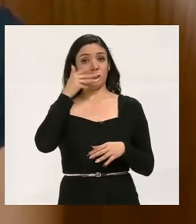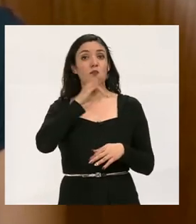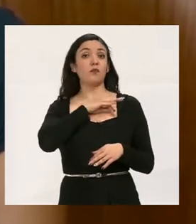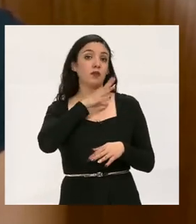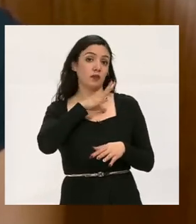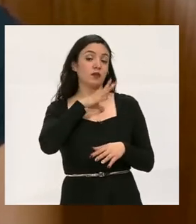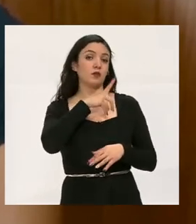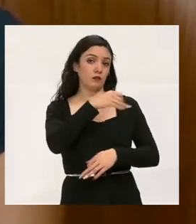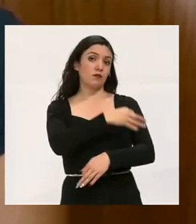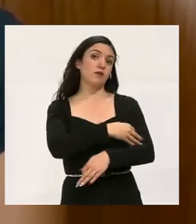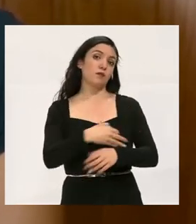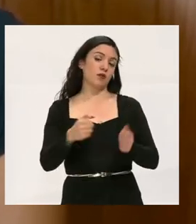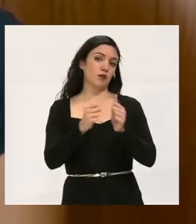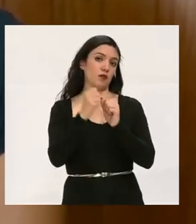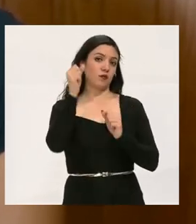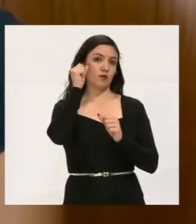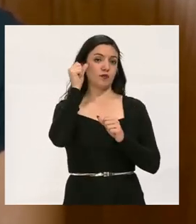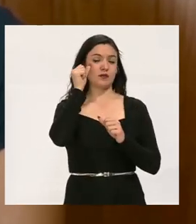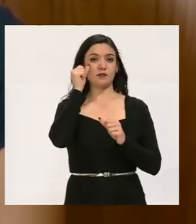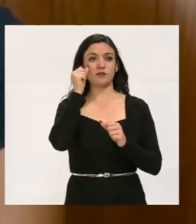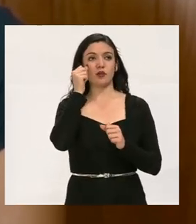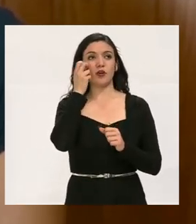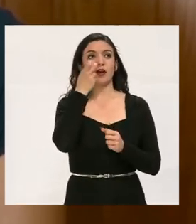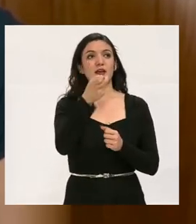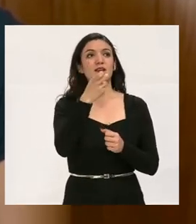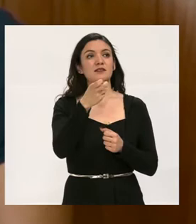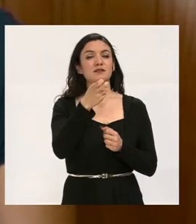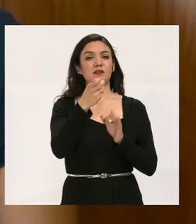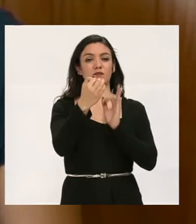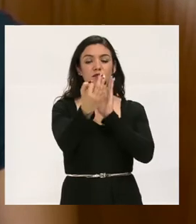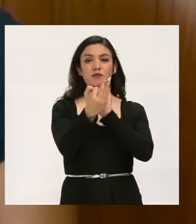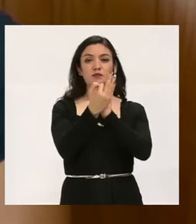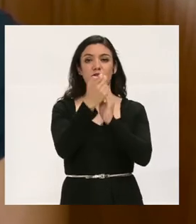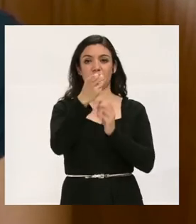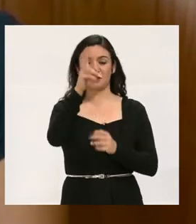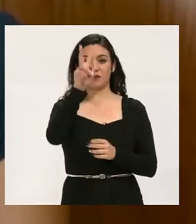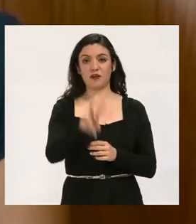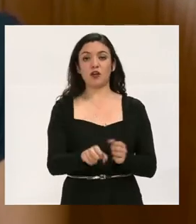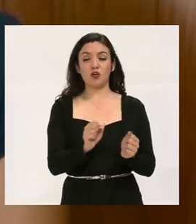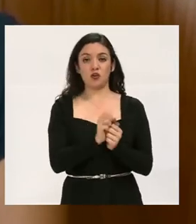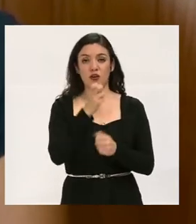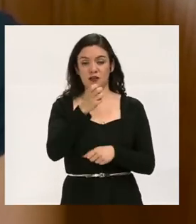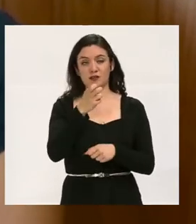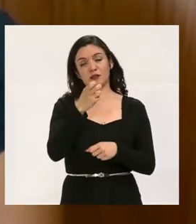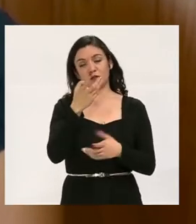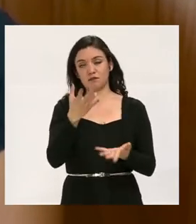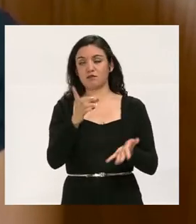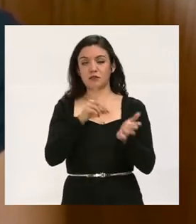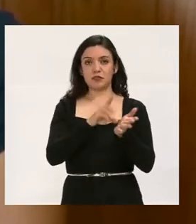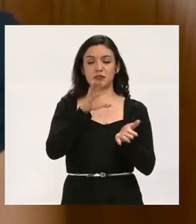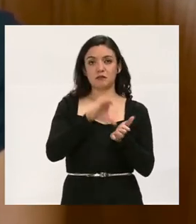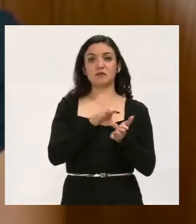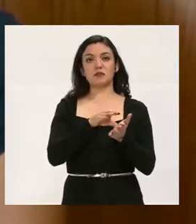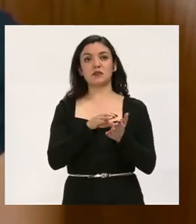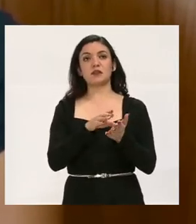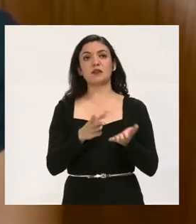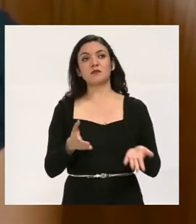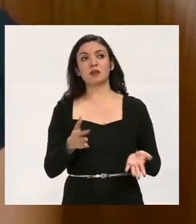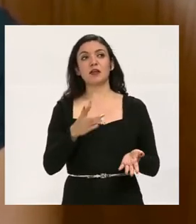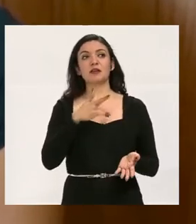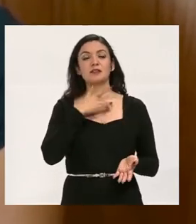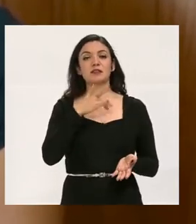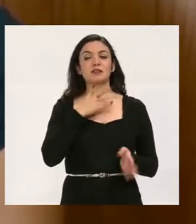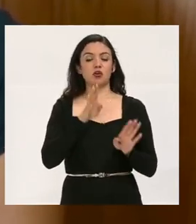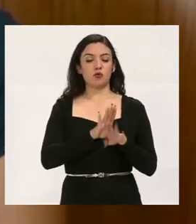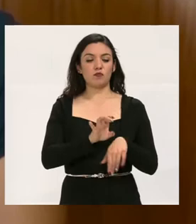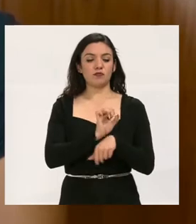puedes tener un familiar con autismo esa esa aproximación a la realidad de esta condición o cualquier discapacidad